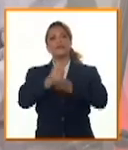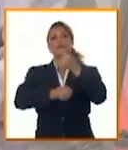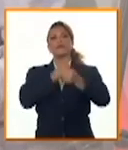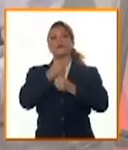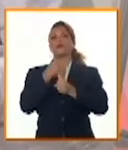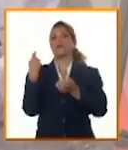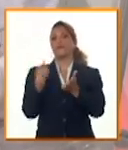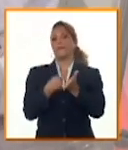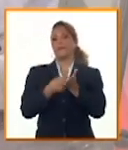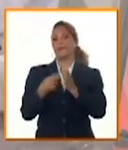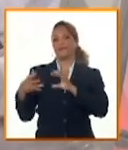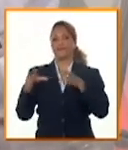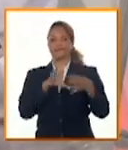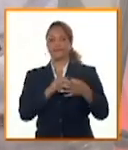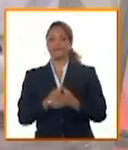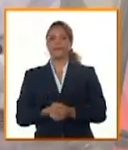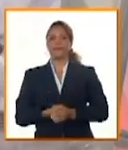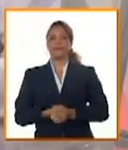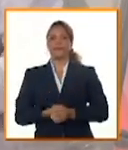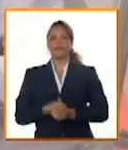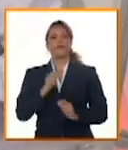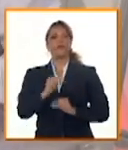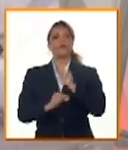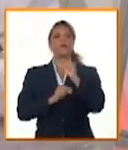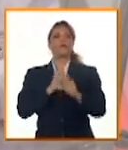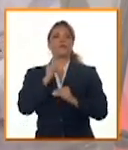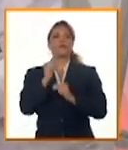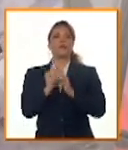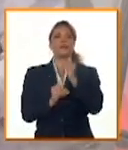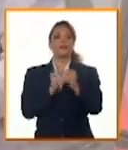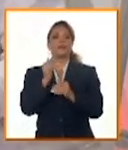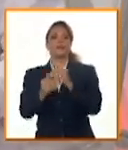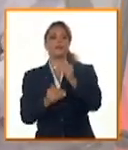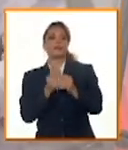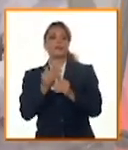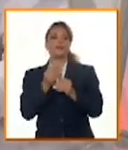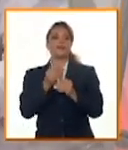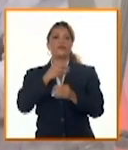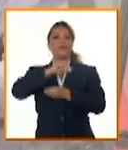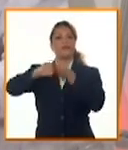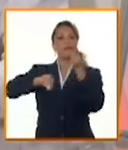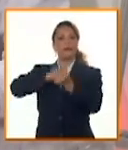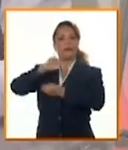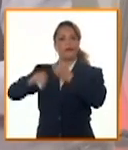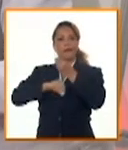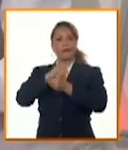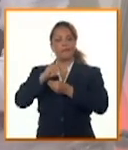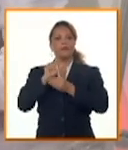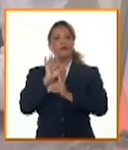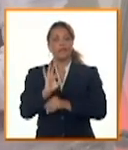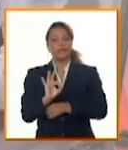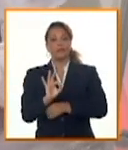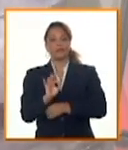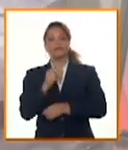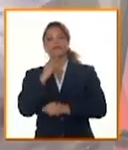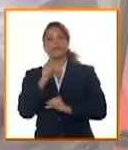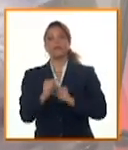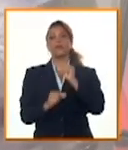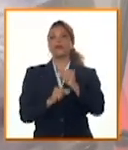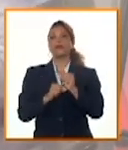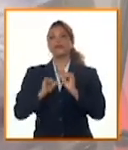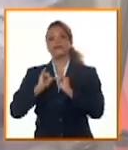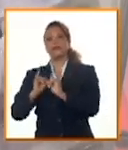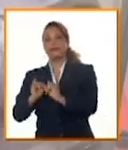medios de pago en la medida que vayamos en ese proceso gradual de creación de condiciones también vamos a ir dándole